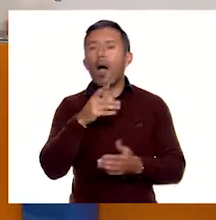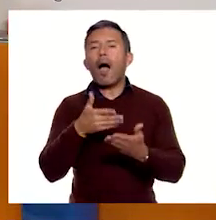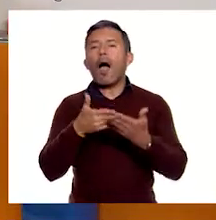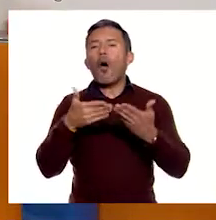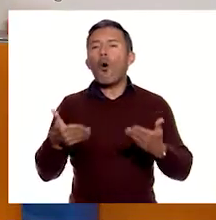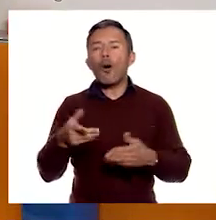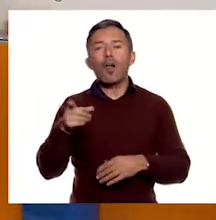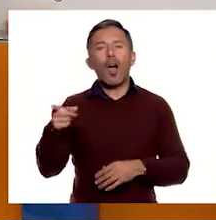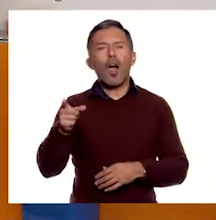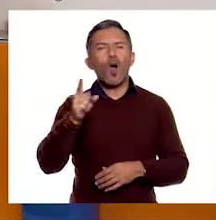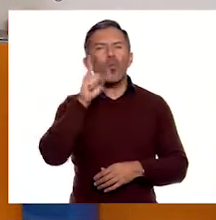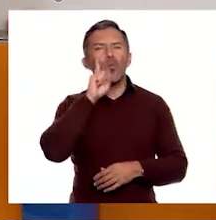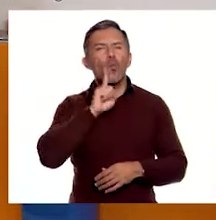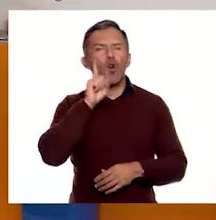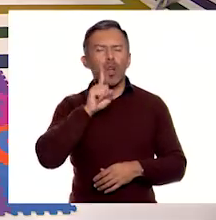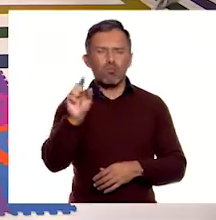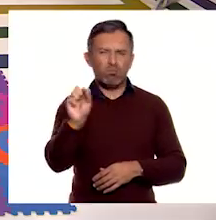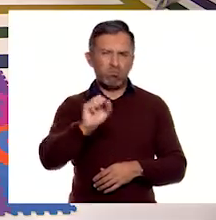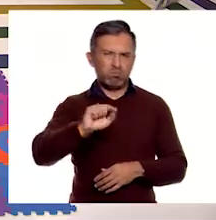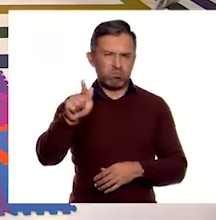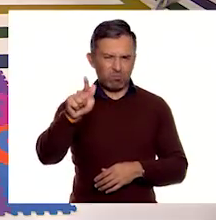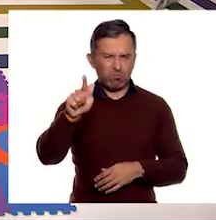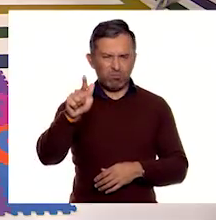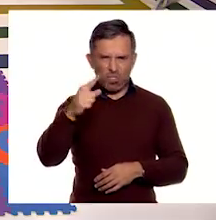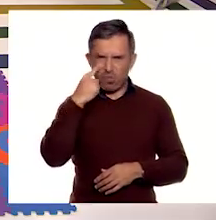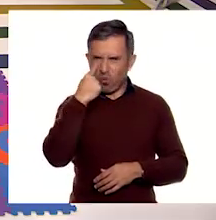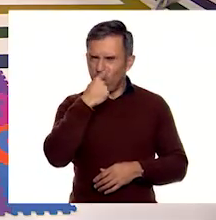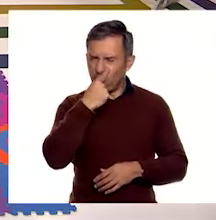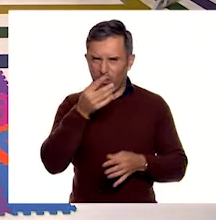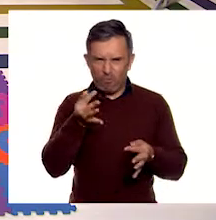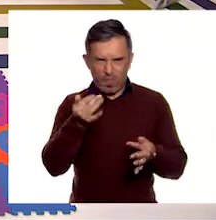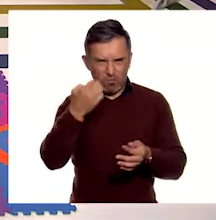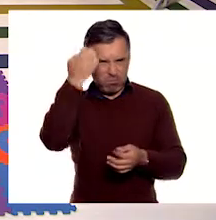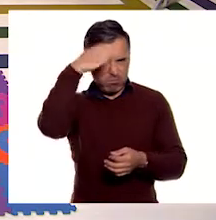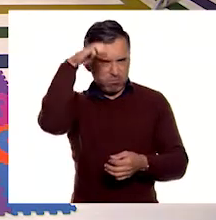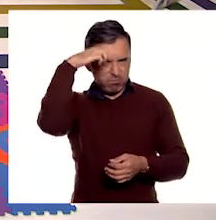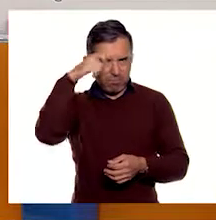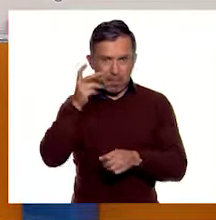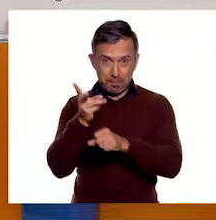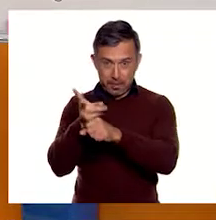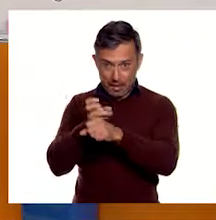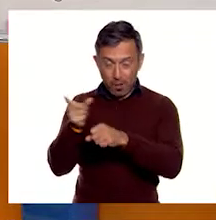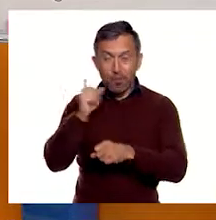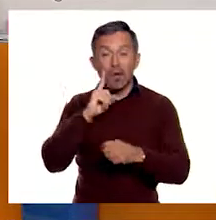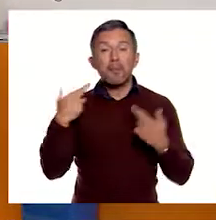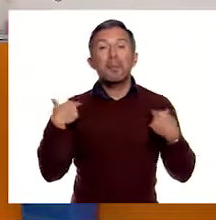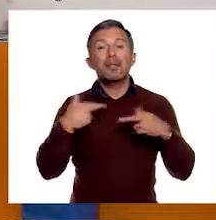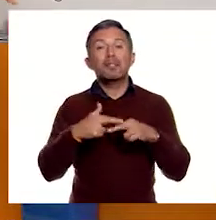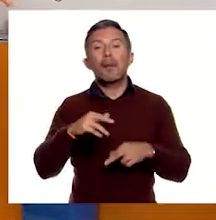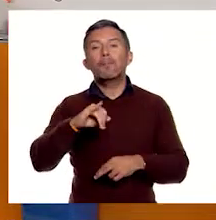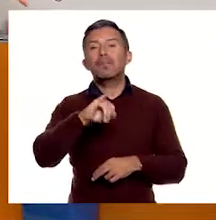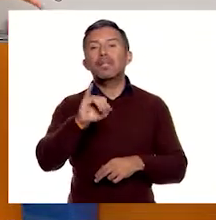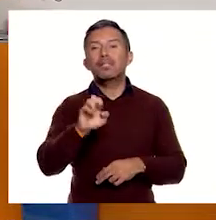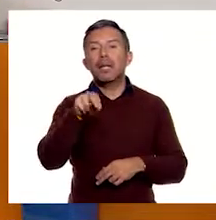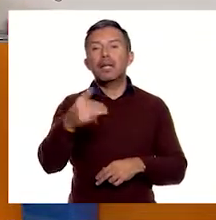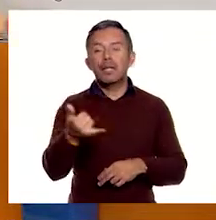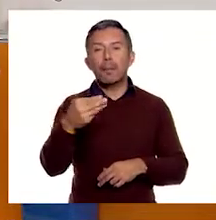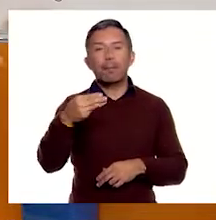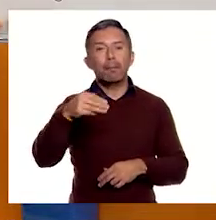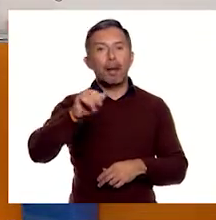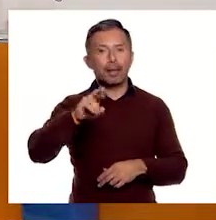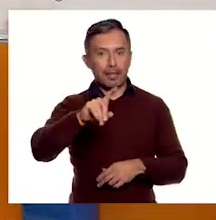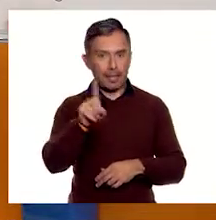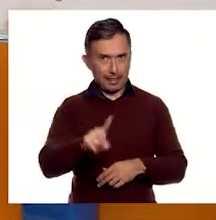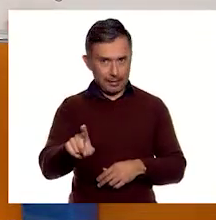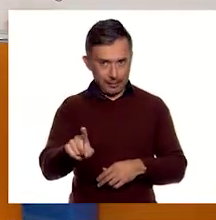una especialista visual, la maestra Jenny Martínez Cabello. Muy bien, que nos va